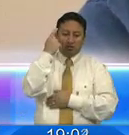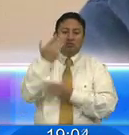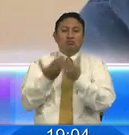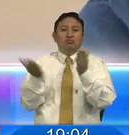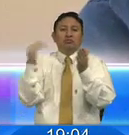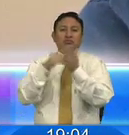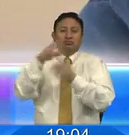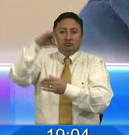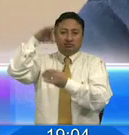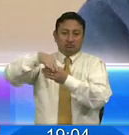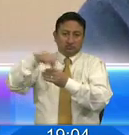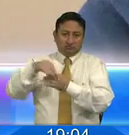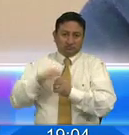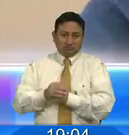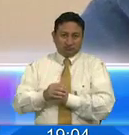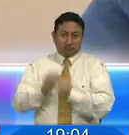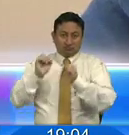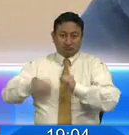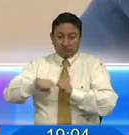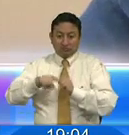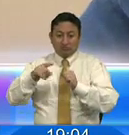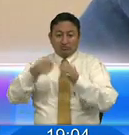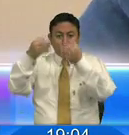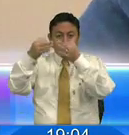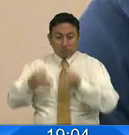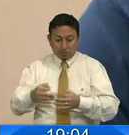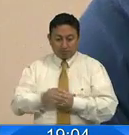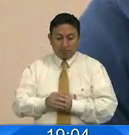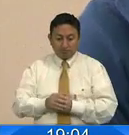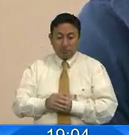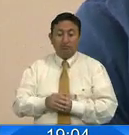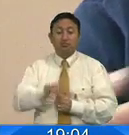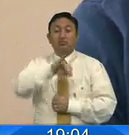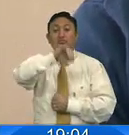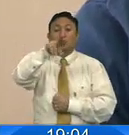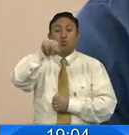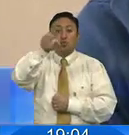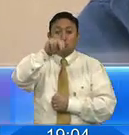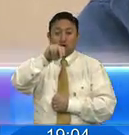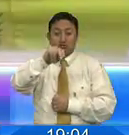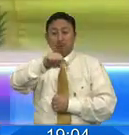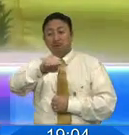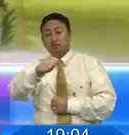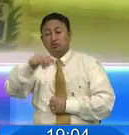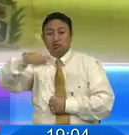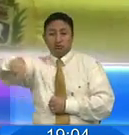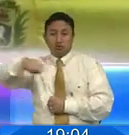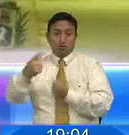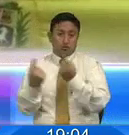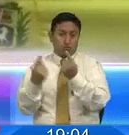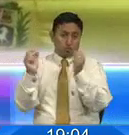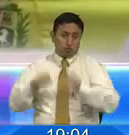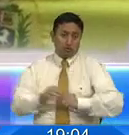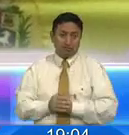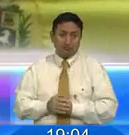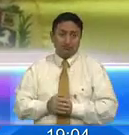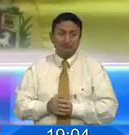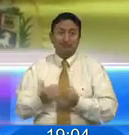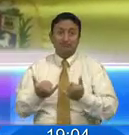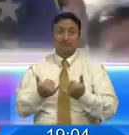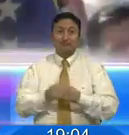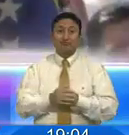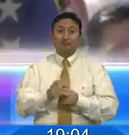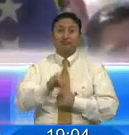donde que se ratifique el gobierno de why do o de o de maduro pero que aunque complejo la